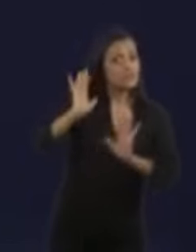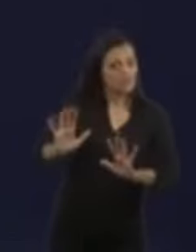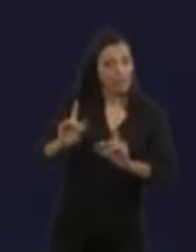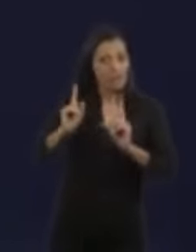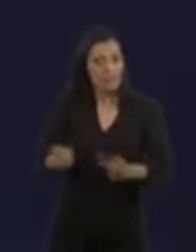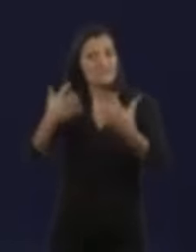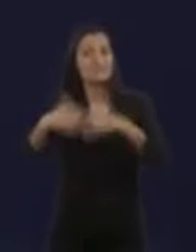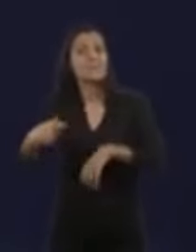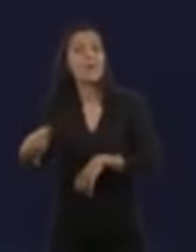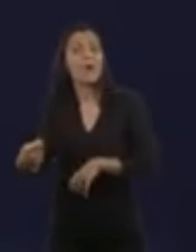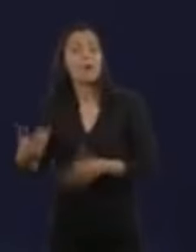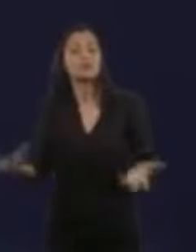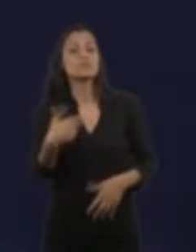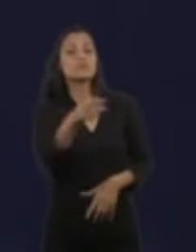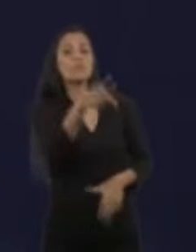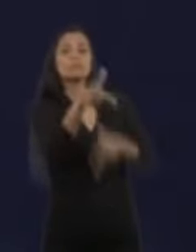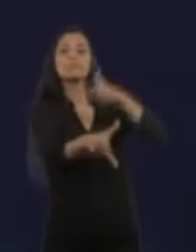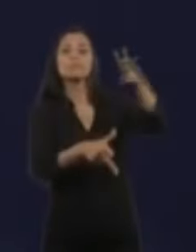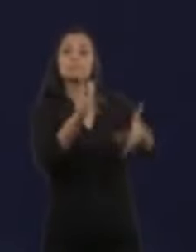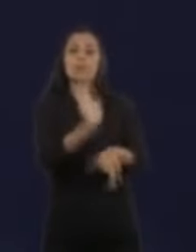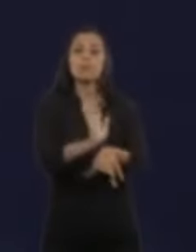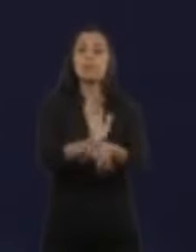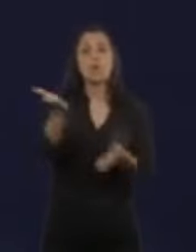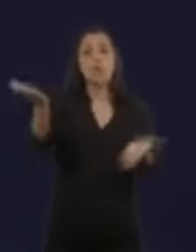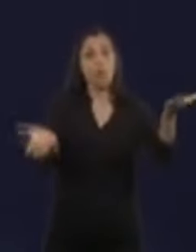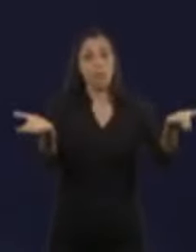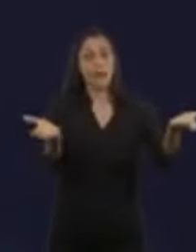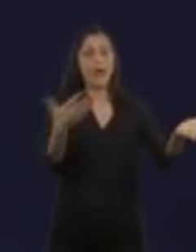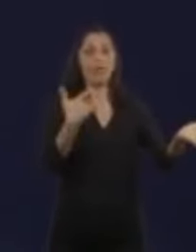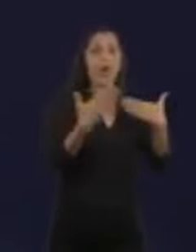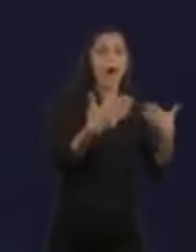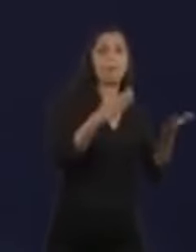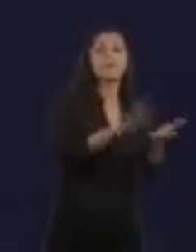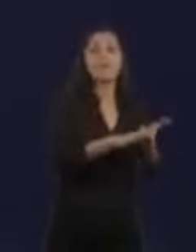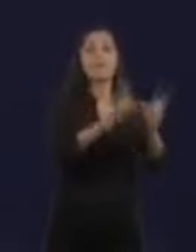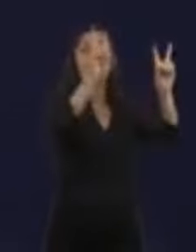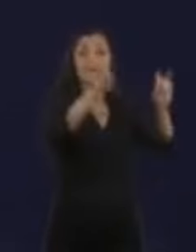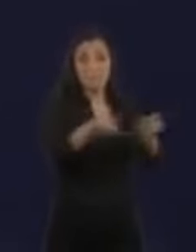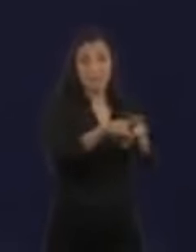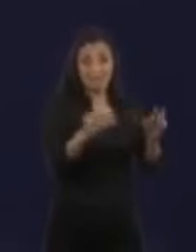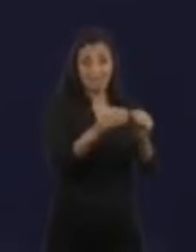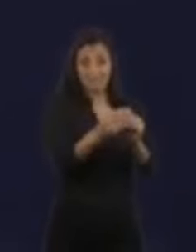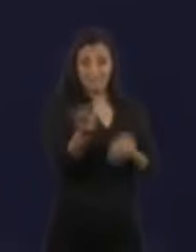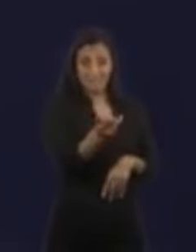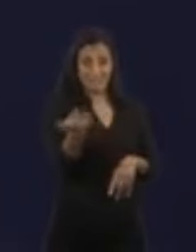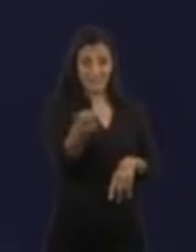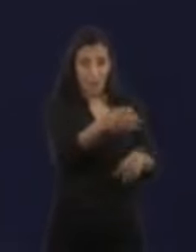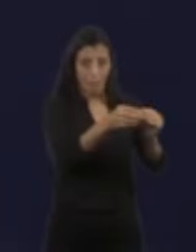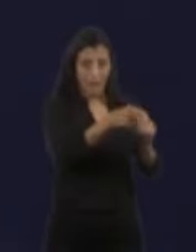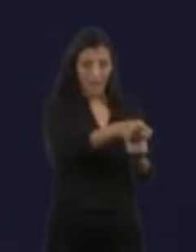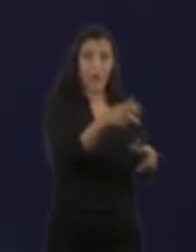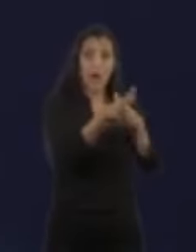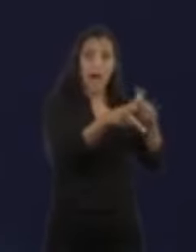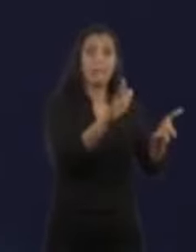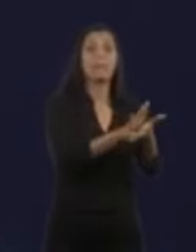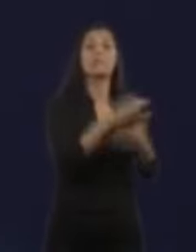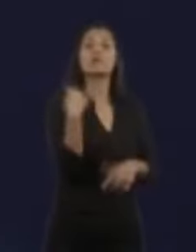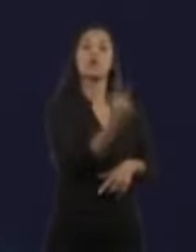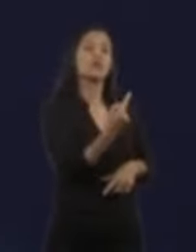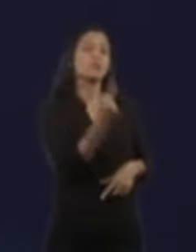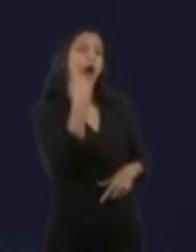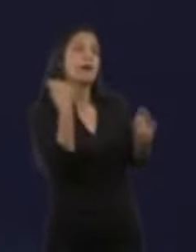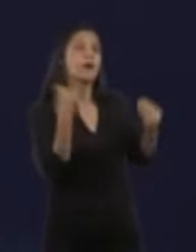cómo relacionar el que se pueda estar hablando lo que hablábamos Recién con Nico Gallardo de ver cómo sorteamos